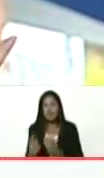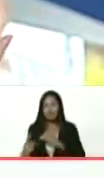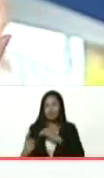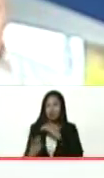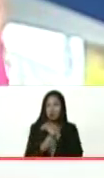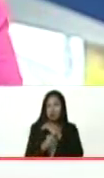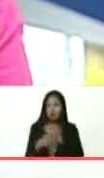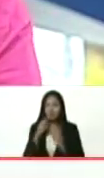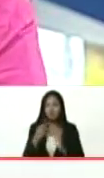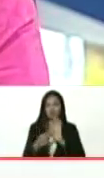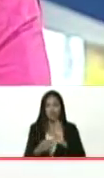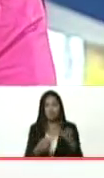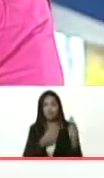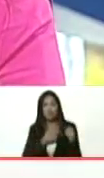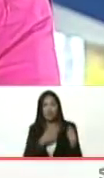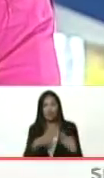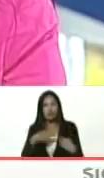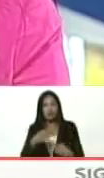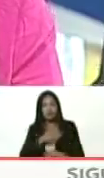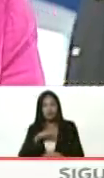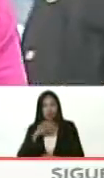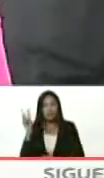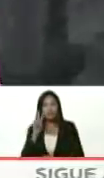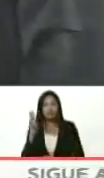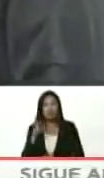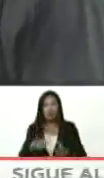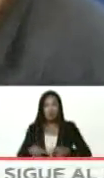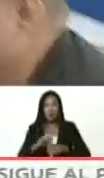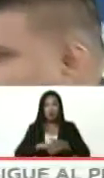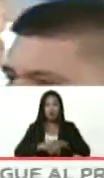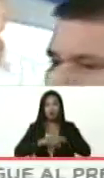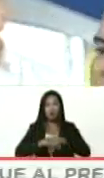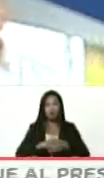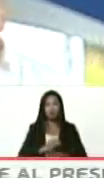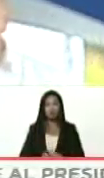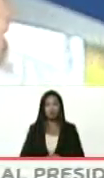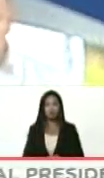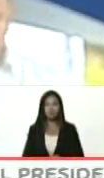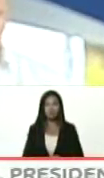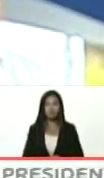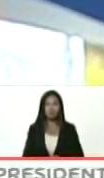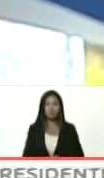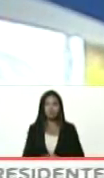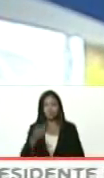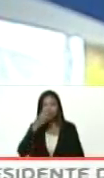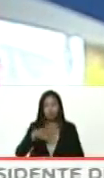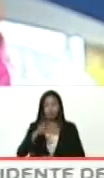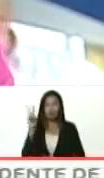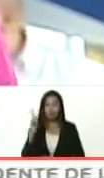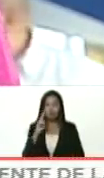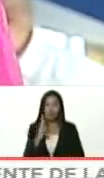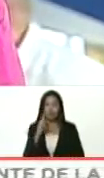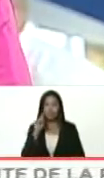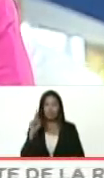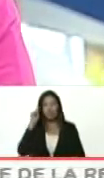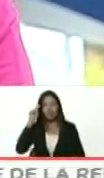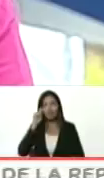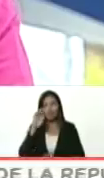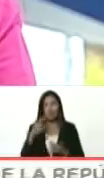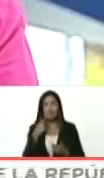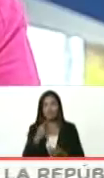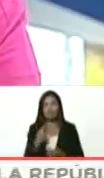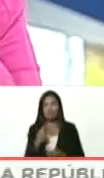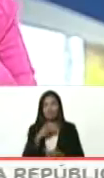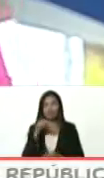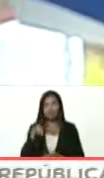supuestamente representar los intereses de Venezuela en el Reino Unido. El pueblo venezolano va a ver en el video cuando ella dice que